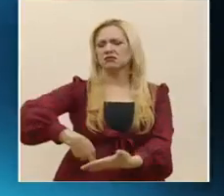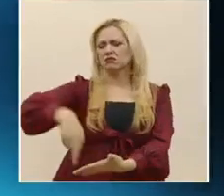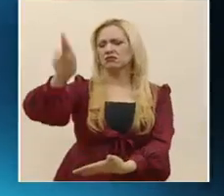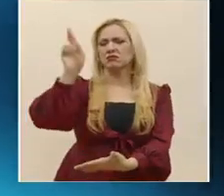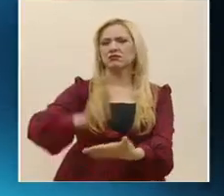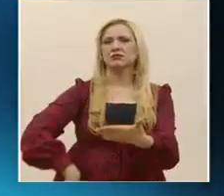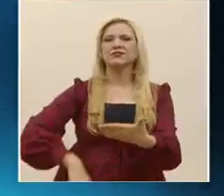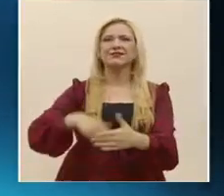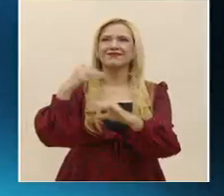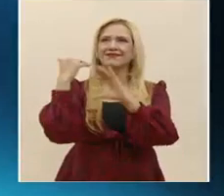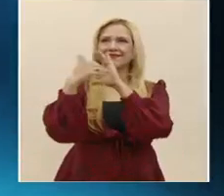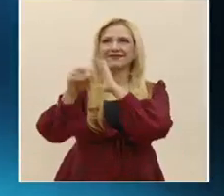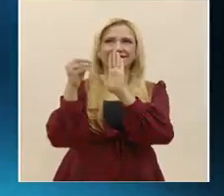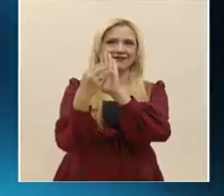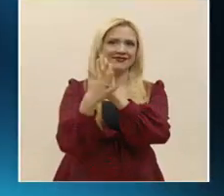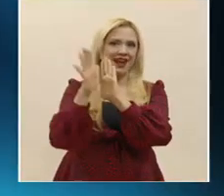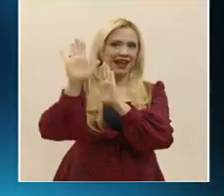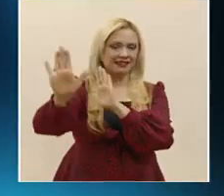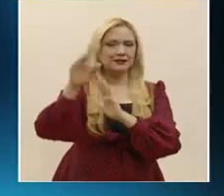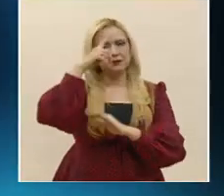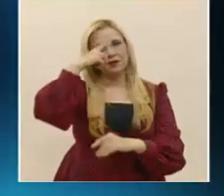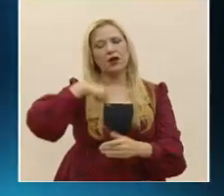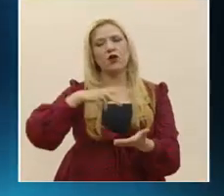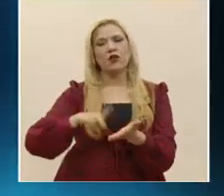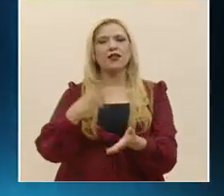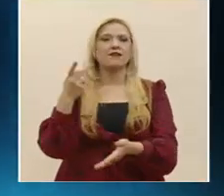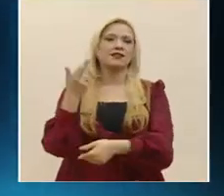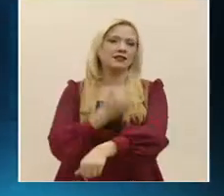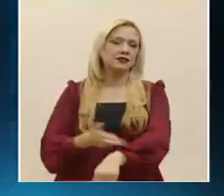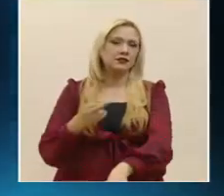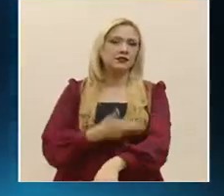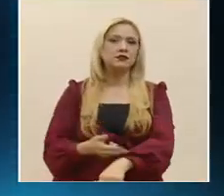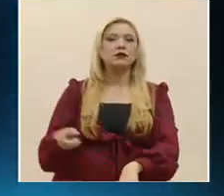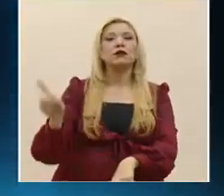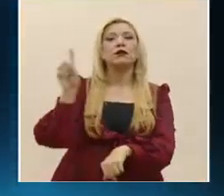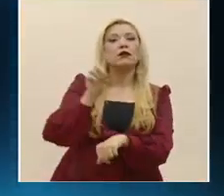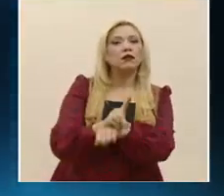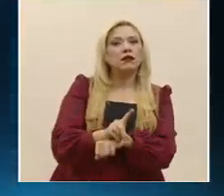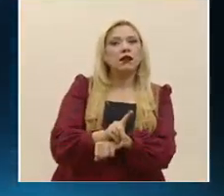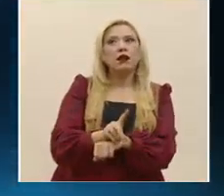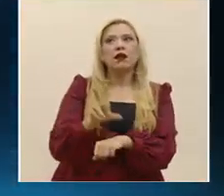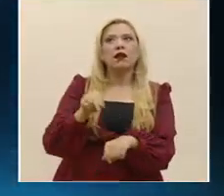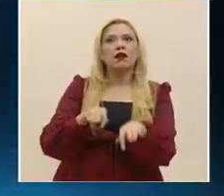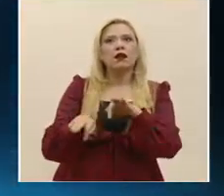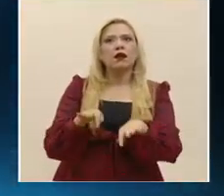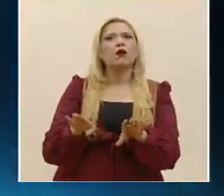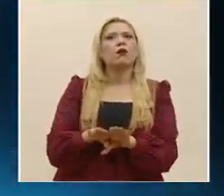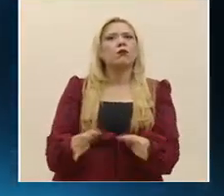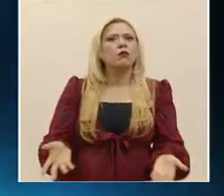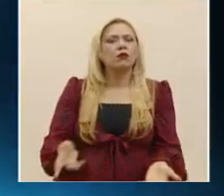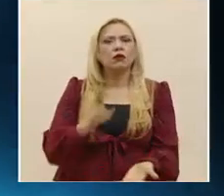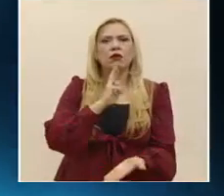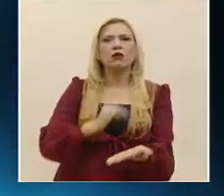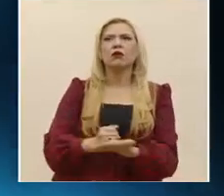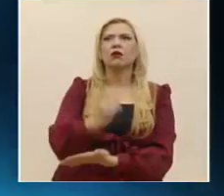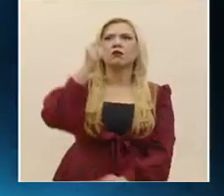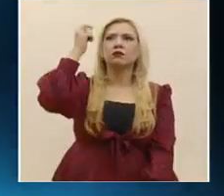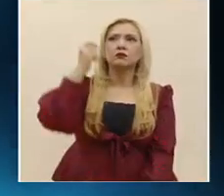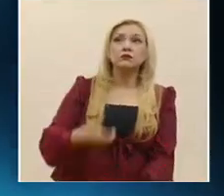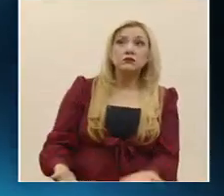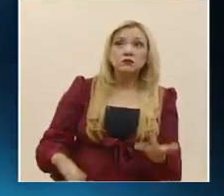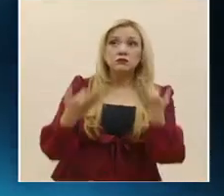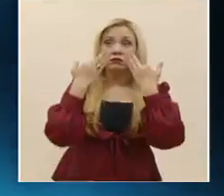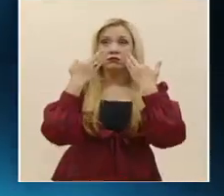su suscripción por el juez y el secretario en día inhábil y en fecha posterior a la emisión de la sentencia, y en su caso de la